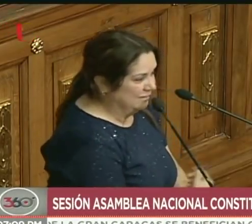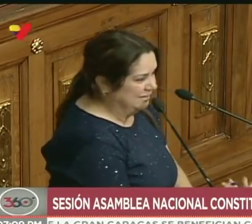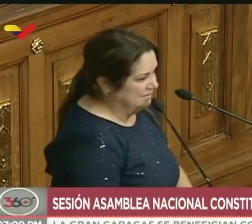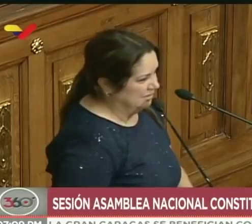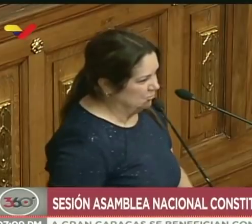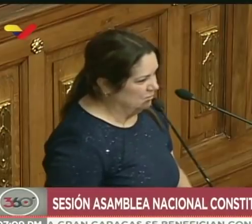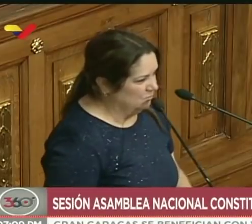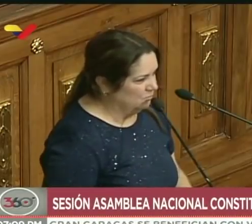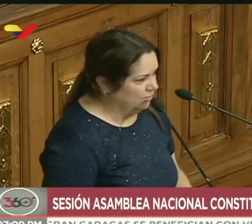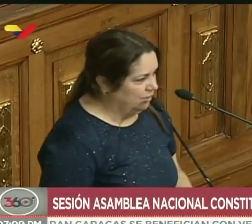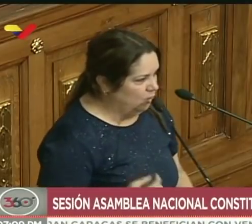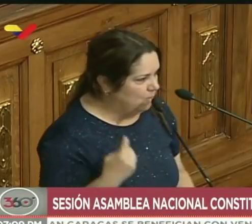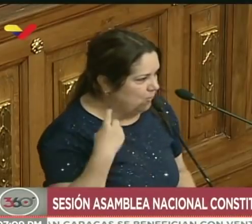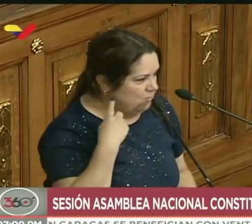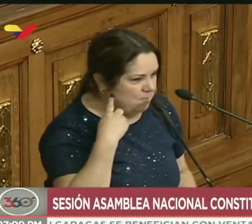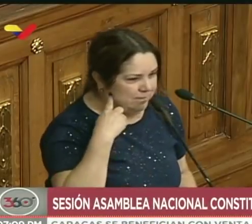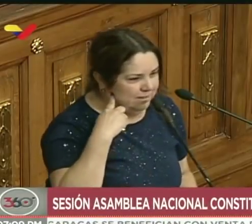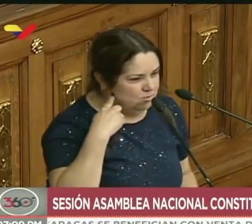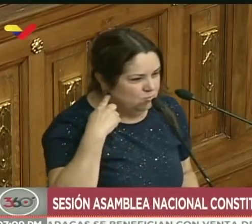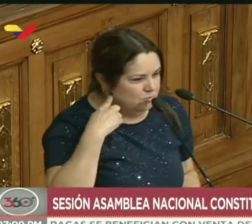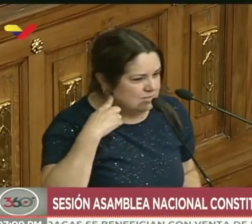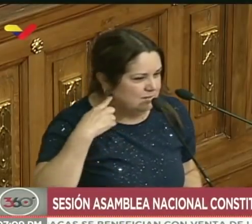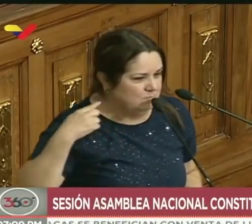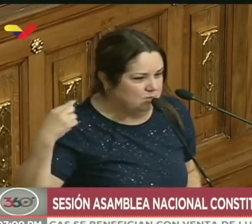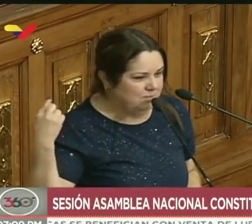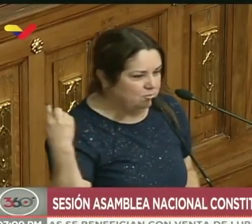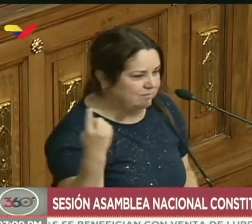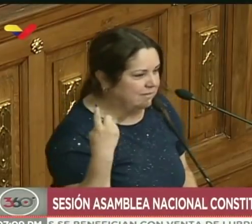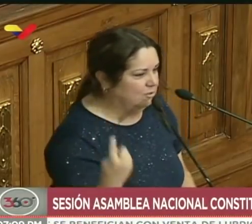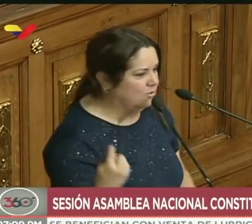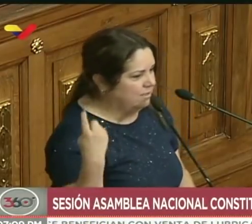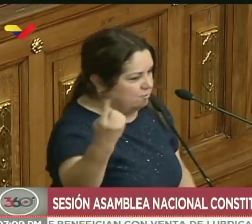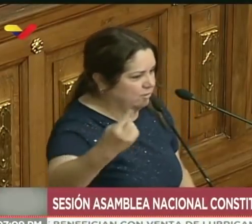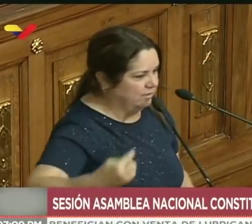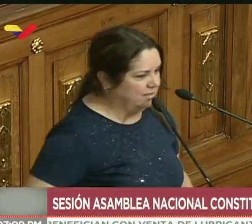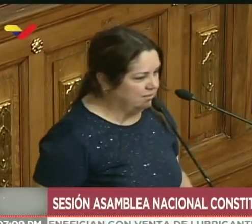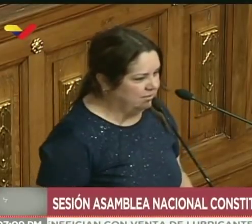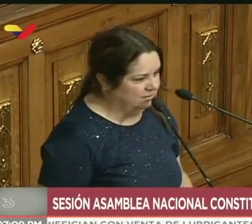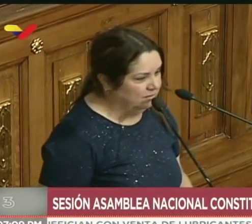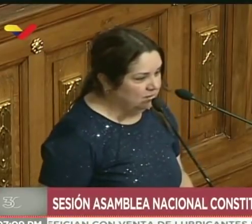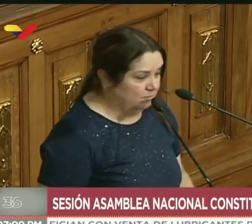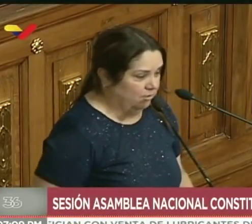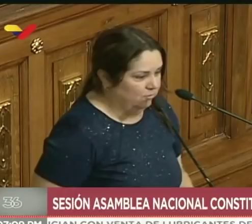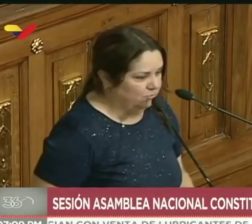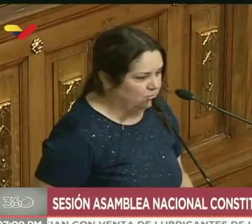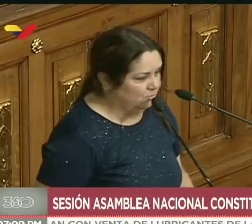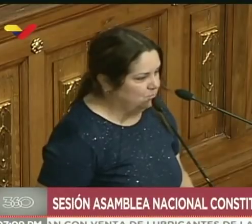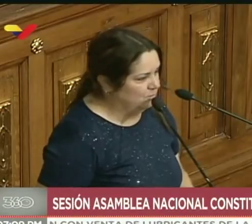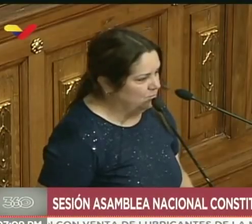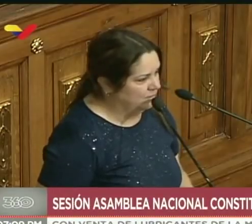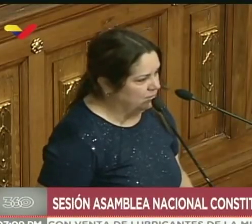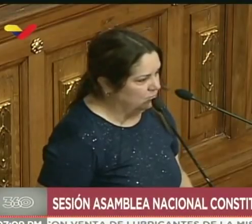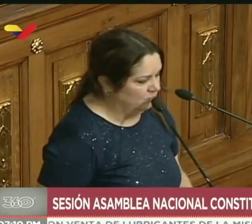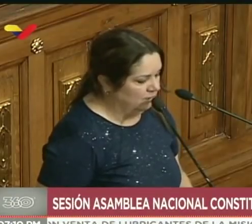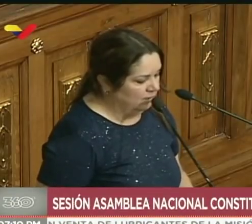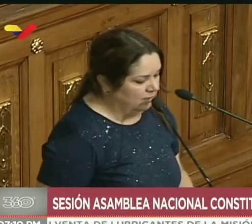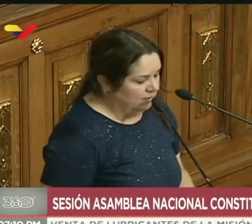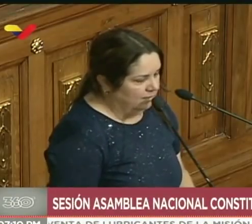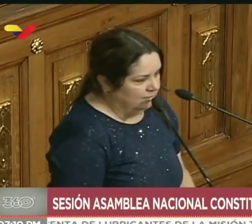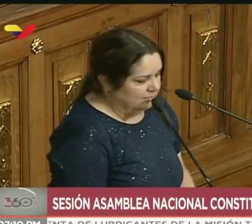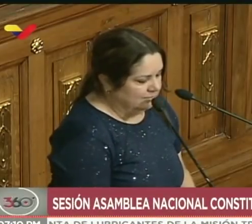porque uno atiende a todo el mundo, y en los pueblos pequeños uno sabe el movimiento hasta de los carros de cada quien, porque yo estoy en un pueblo